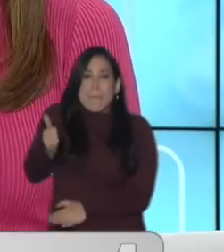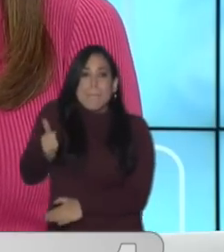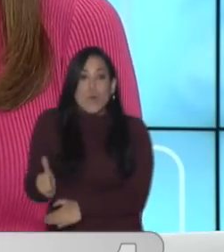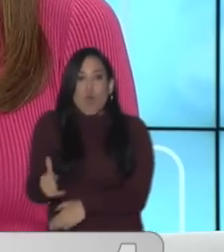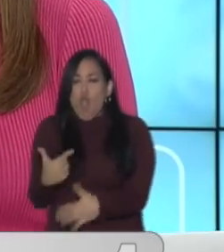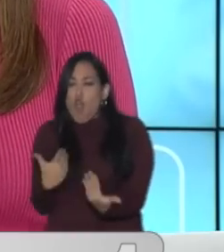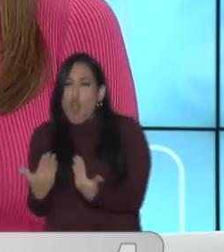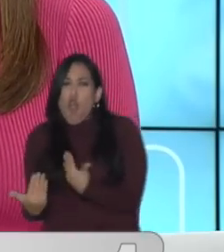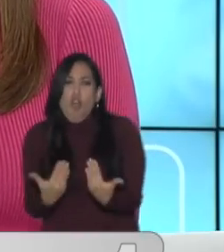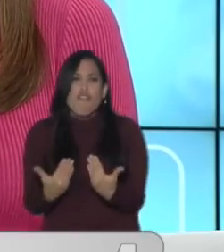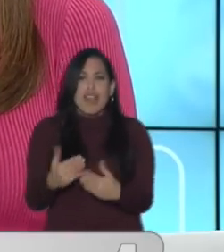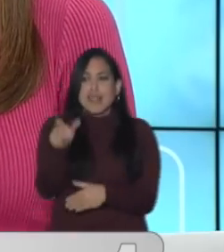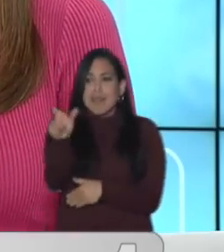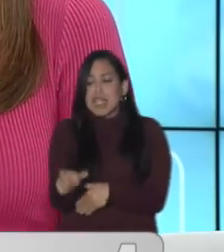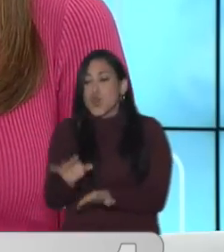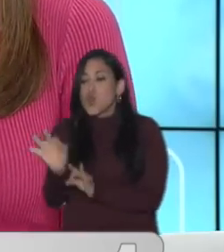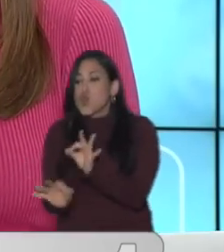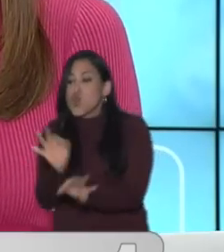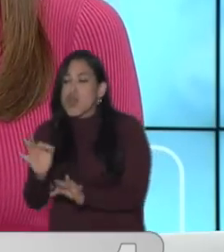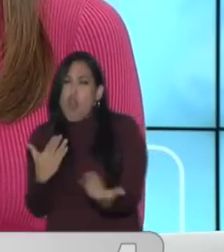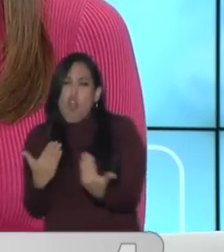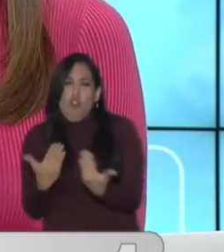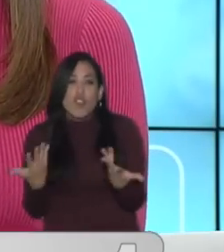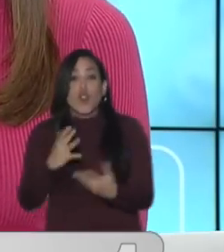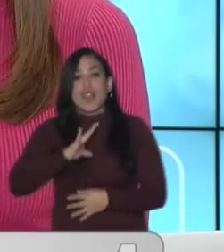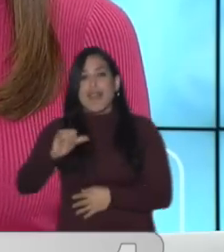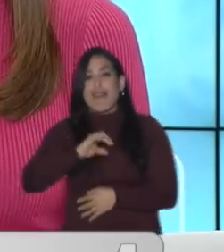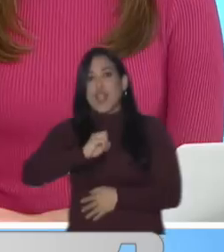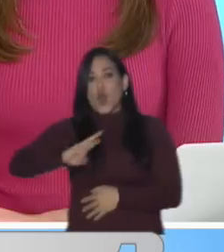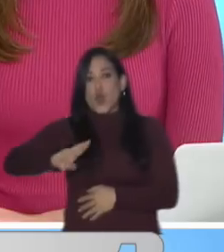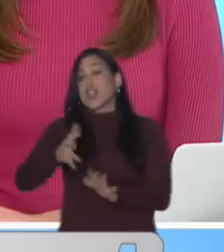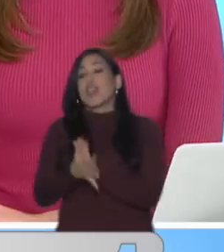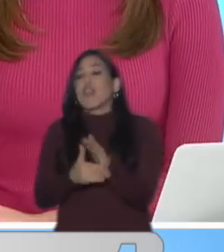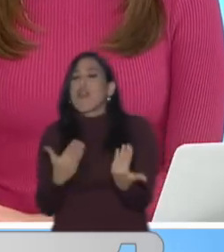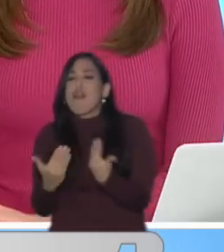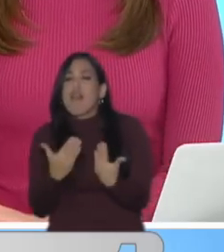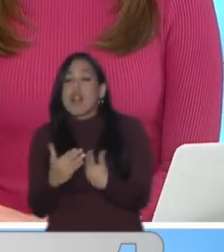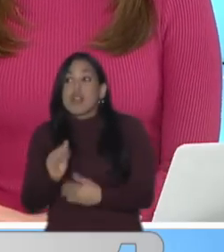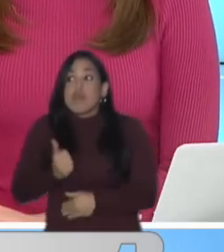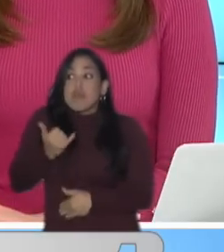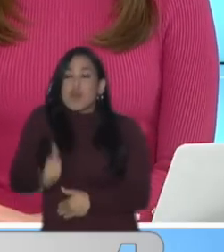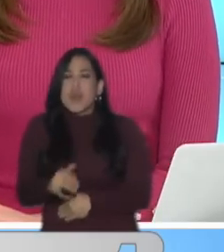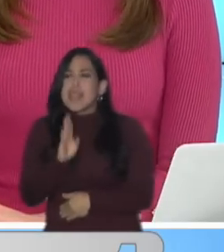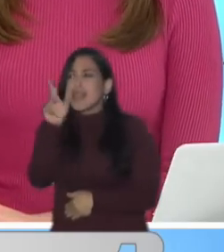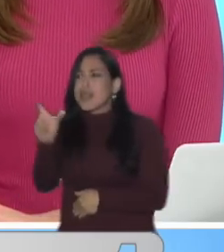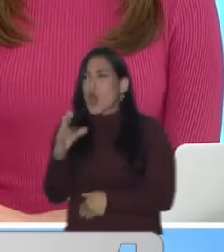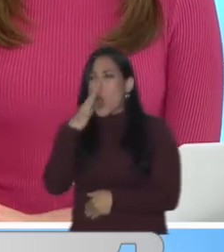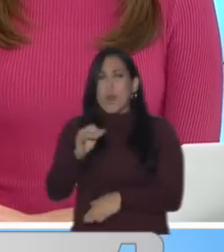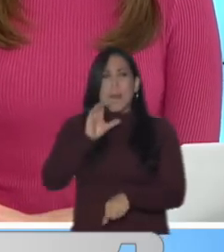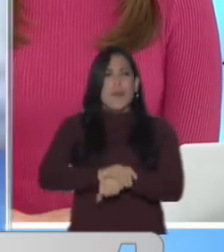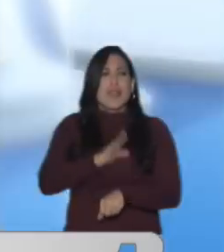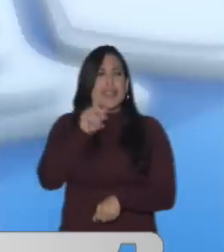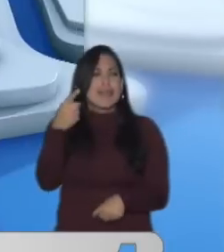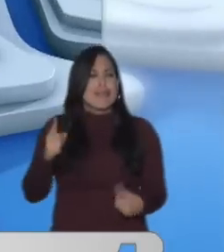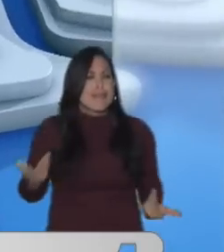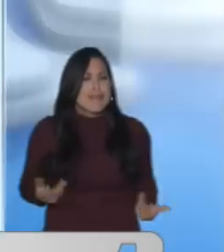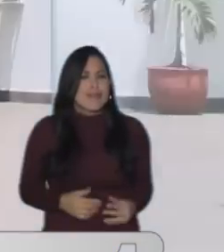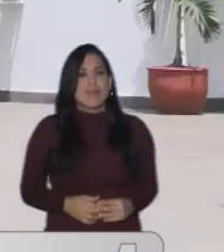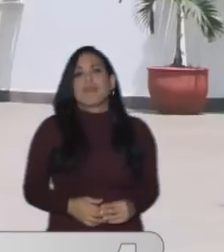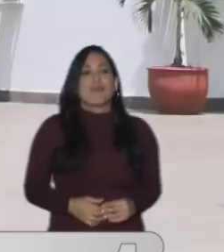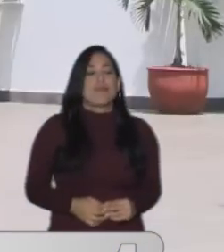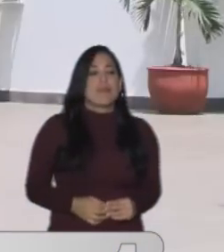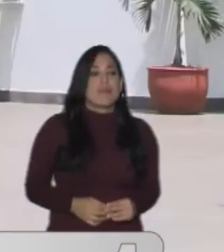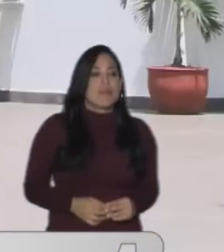de ganarse la confianza de la persona que la cuidaba en el oriente de Cali. Sebastián Bedoya, buenas tardes. ¿Quién es el hombre detenido?